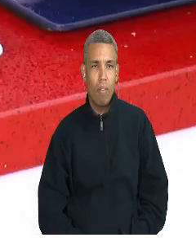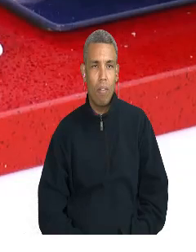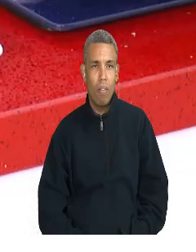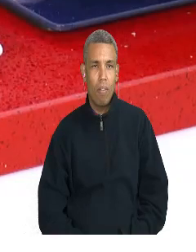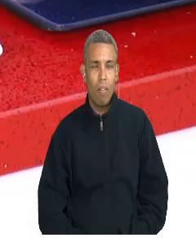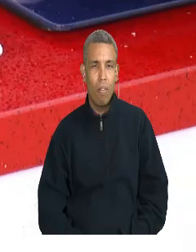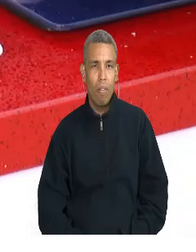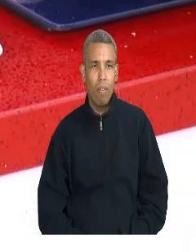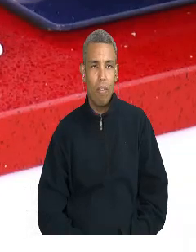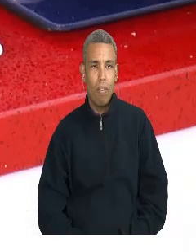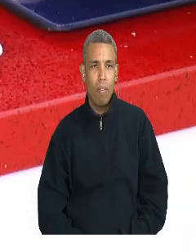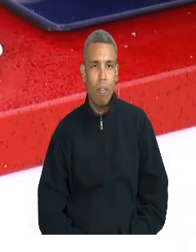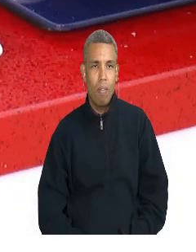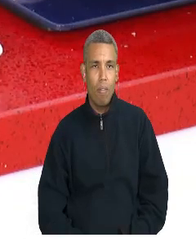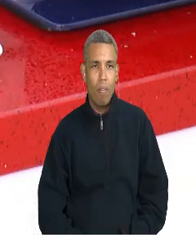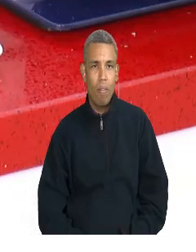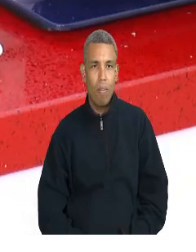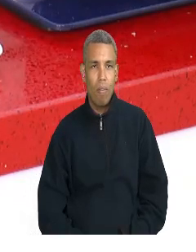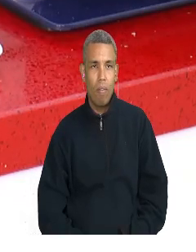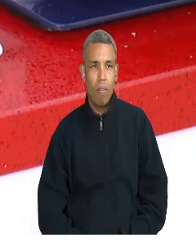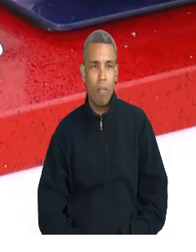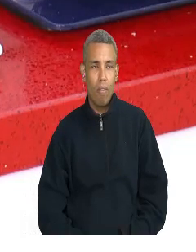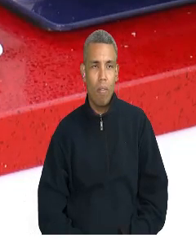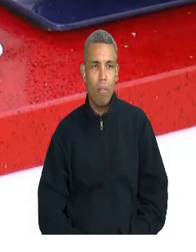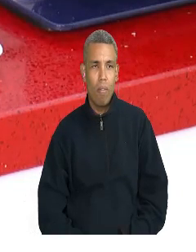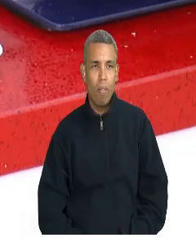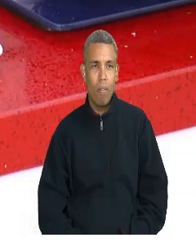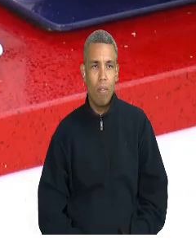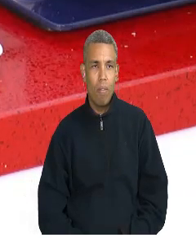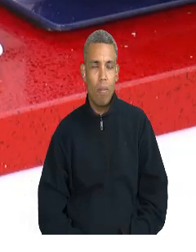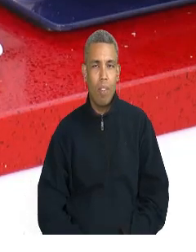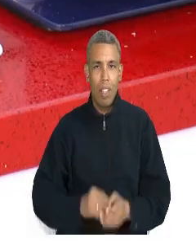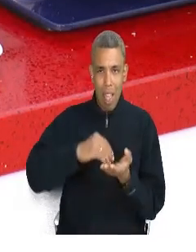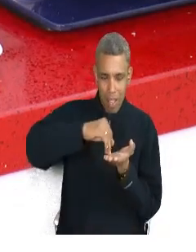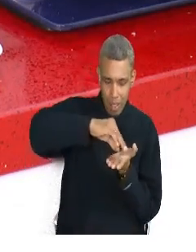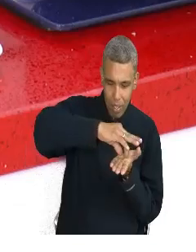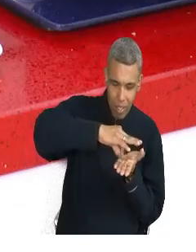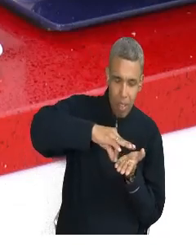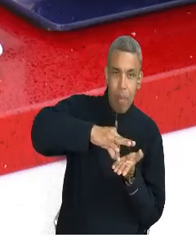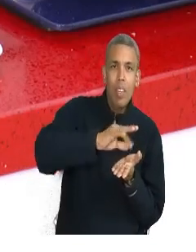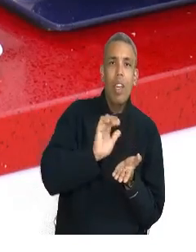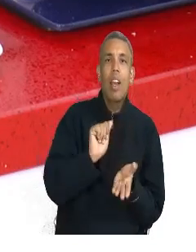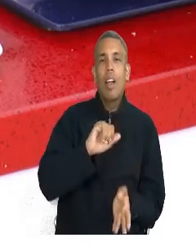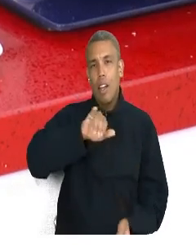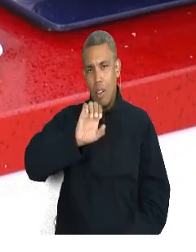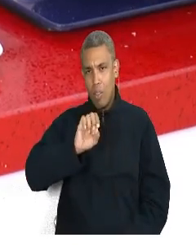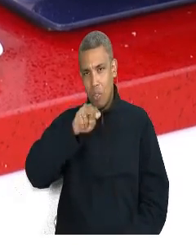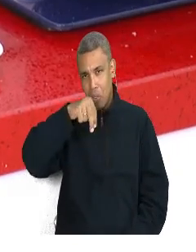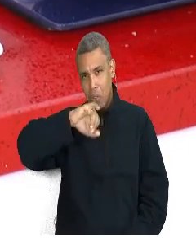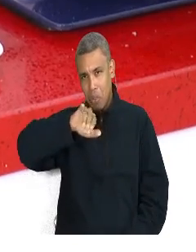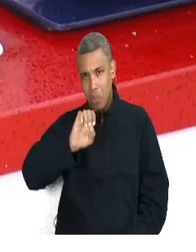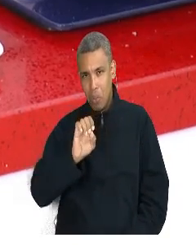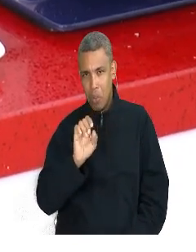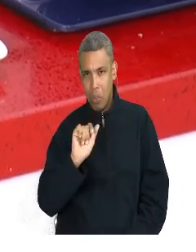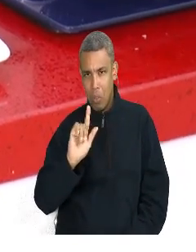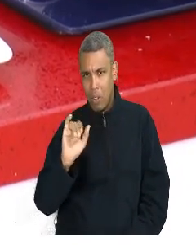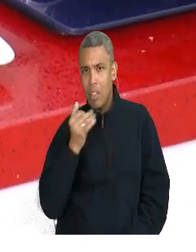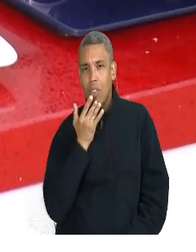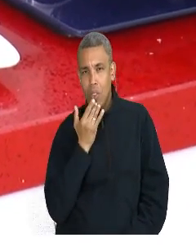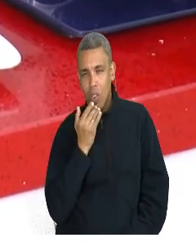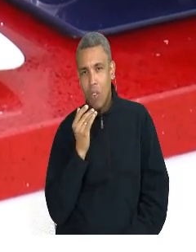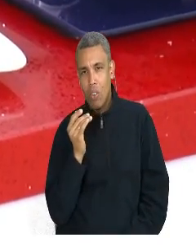nuestros dos platicos vamos a decorar con las semillas de ajonjolí. Este es ajonjolí negro y